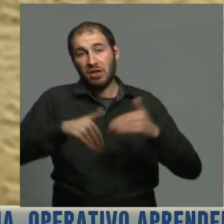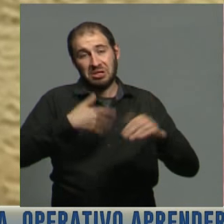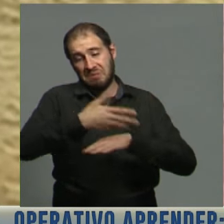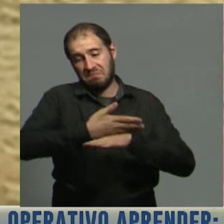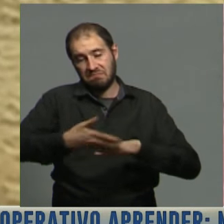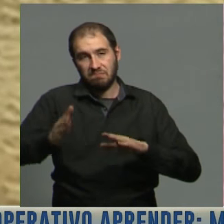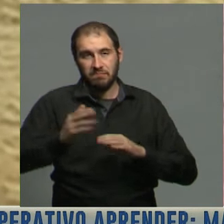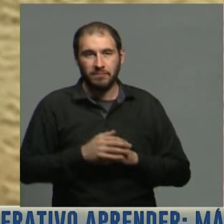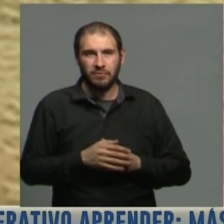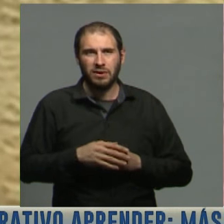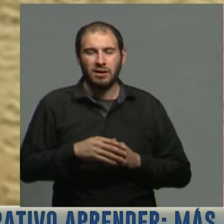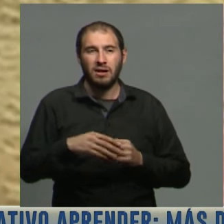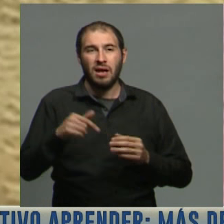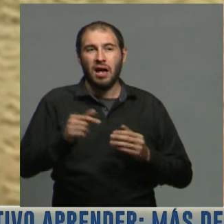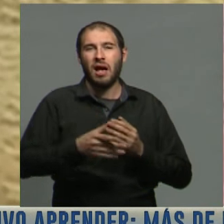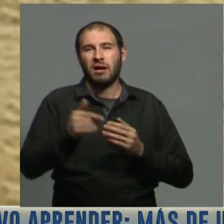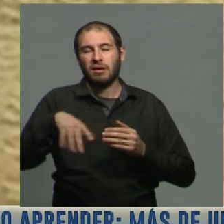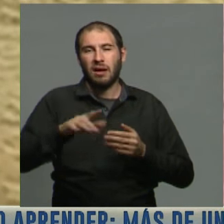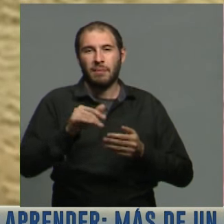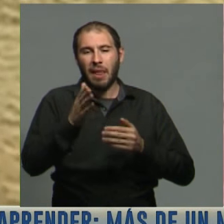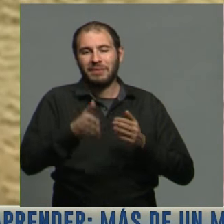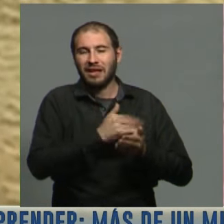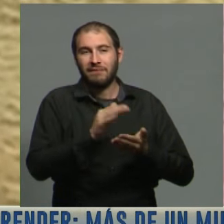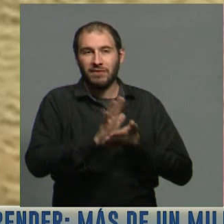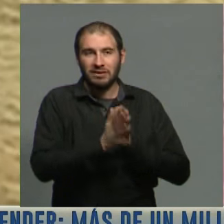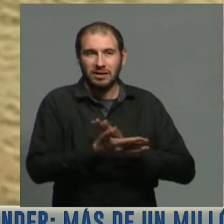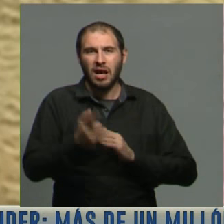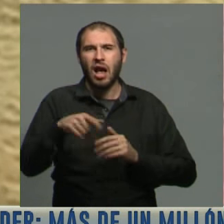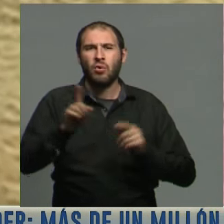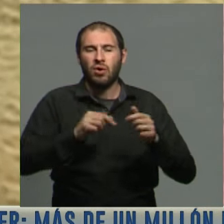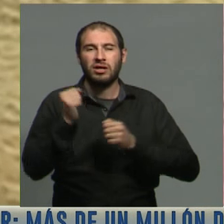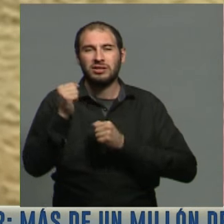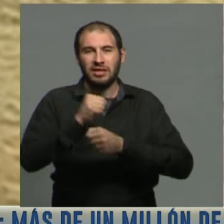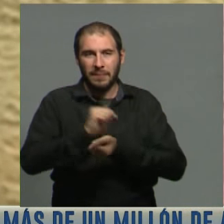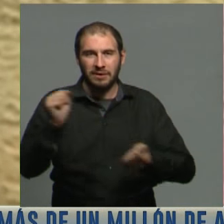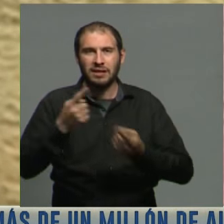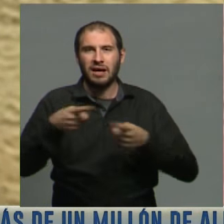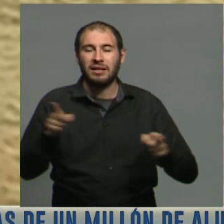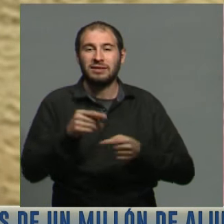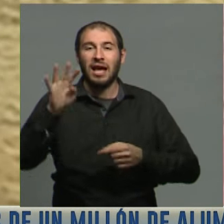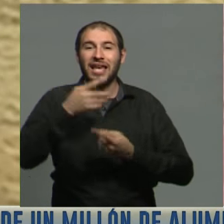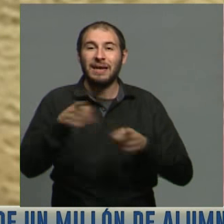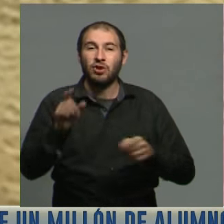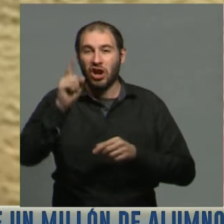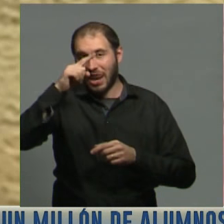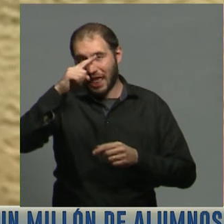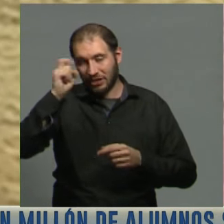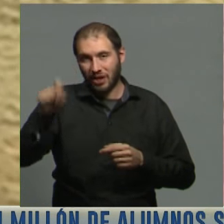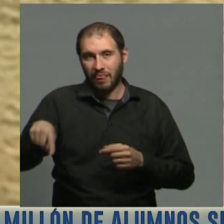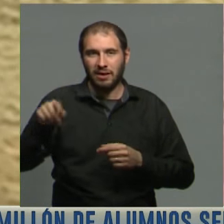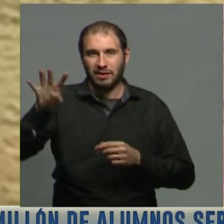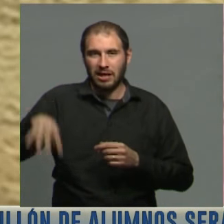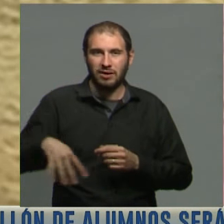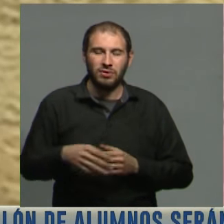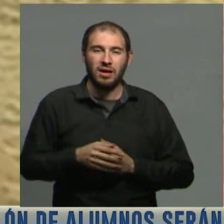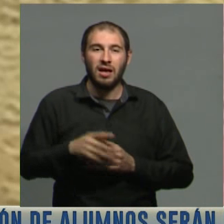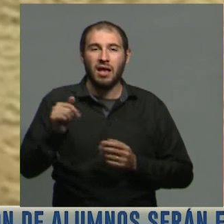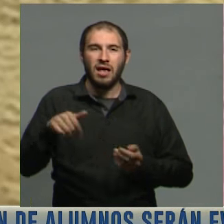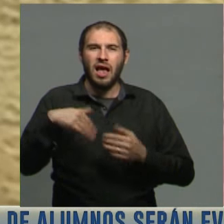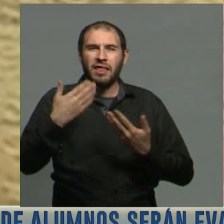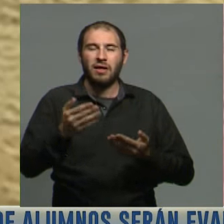votación con el medio hemiciclo vacío, han aplaudido los diputados independentistas, han cantado el himno de Cataluña. Luego han salido, y fuera de lo